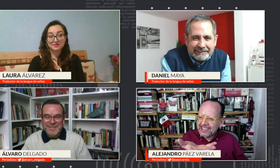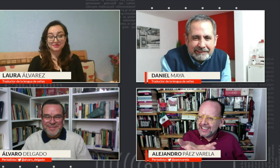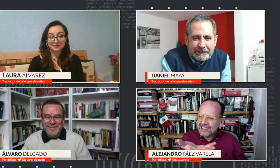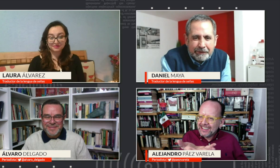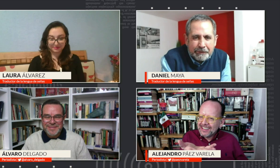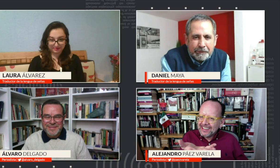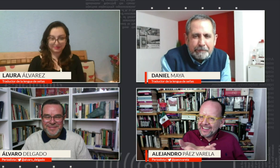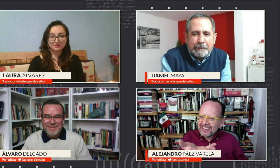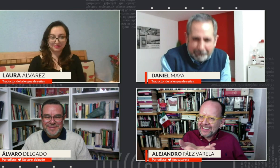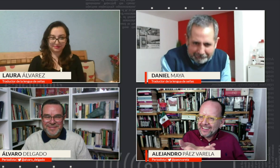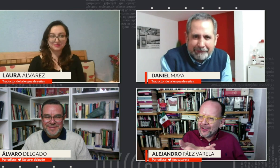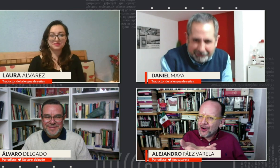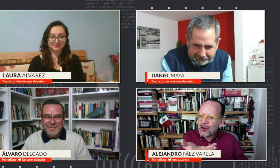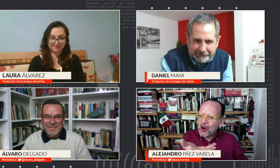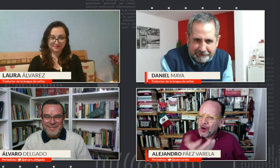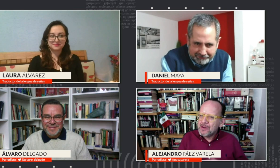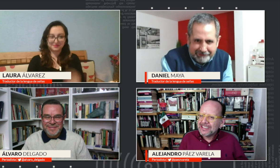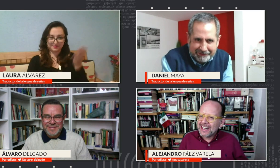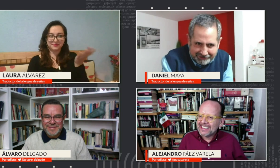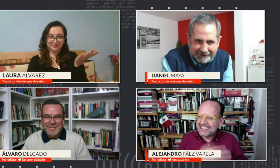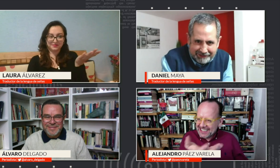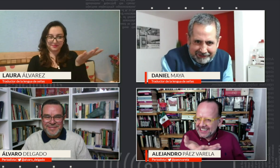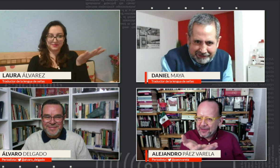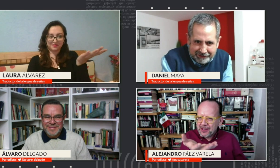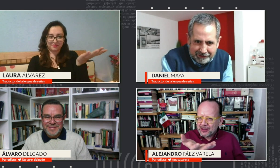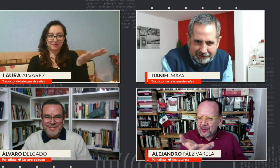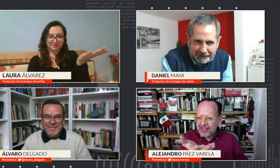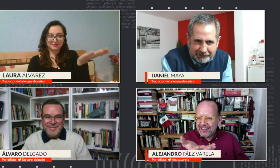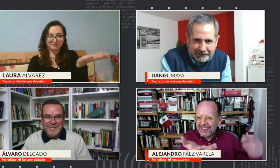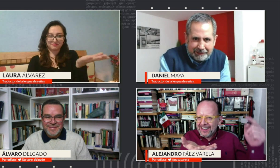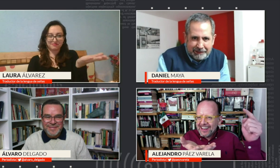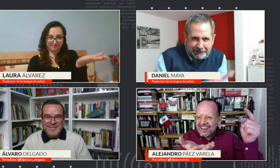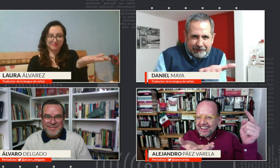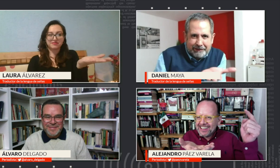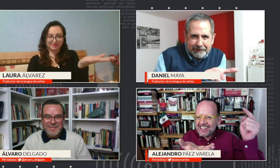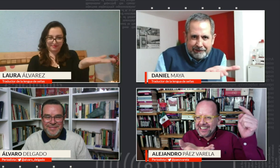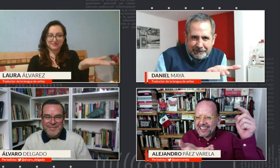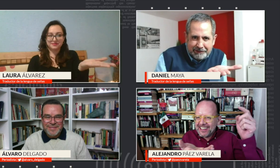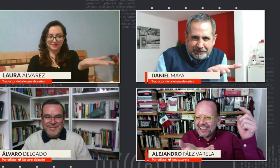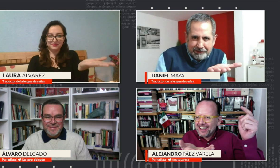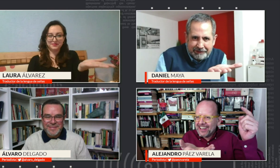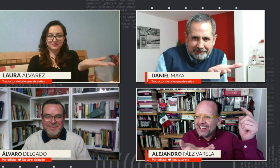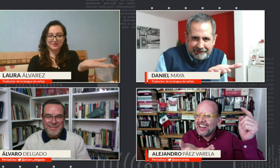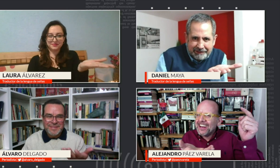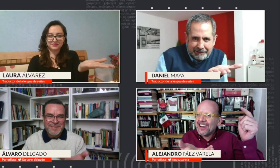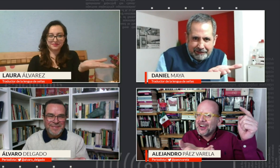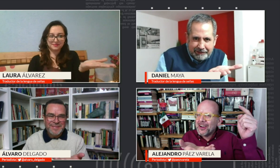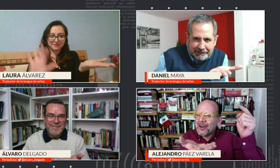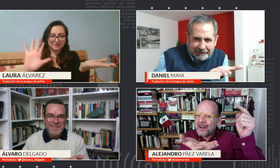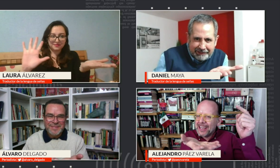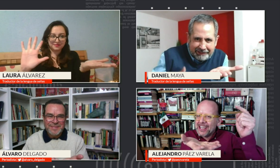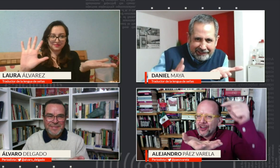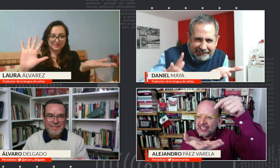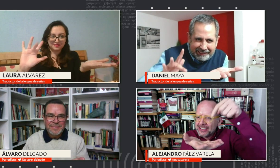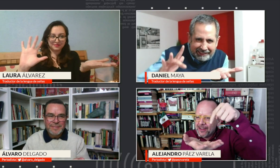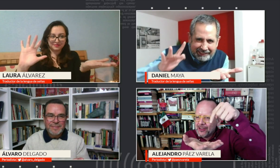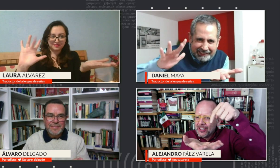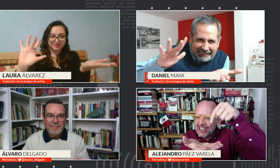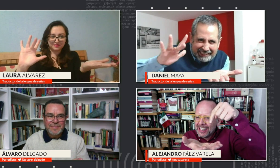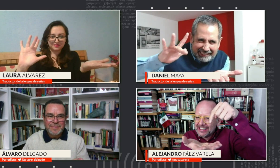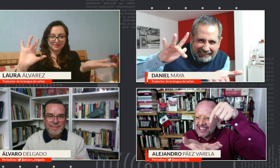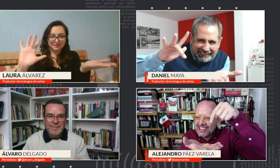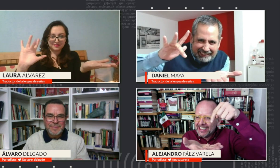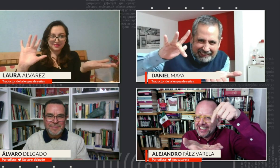mano? ¿Así? ¿O cómo es gracias? ¿Sí estoy bien? Sí. ¿Y con este